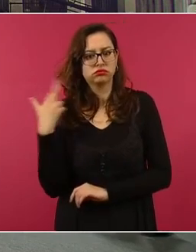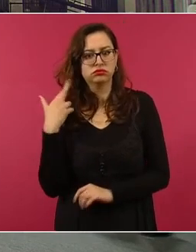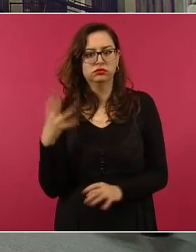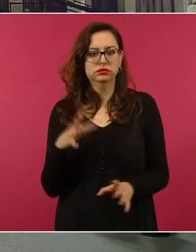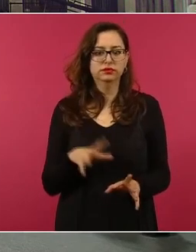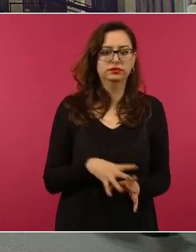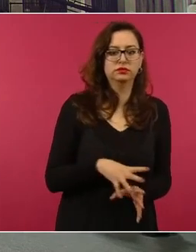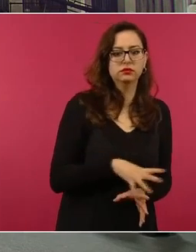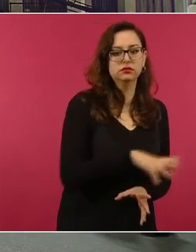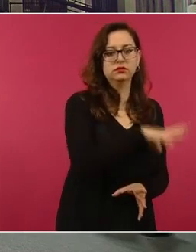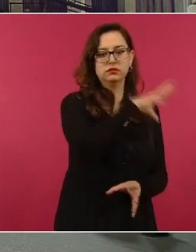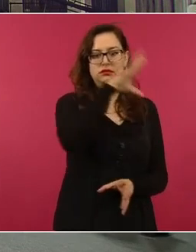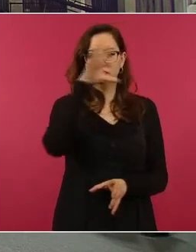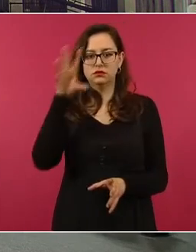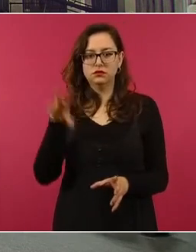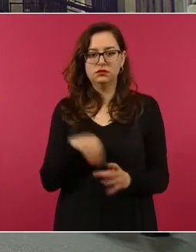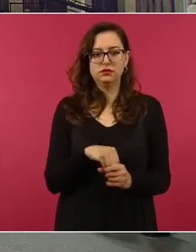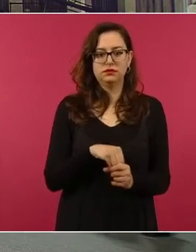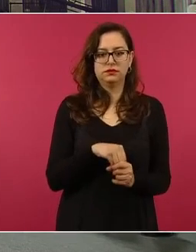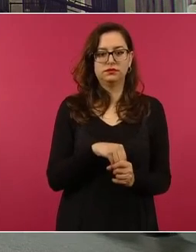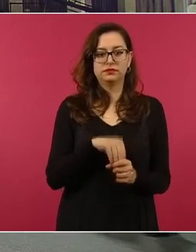y Televisa,